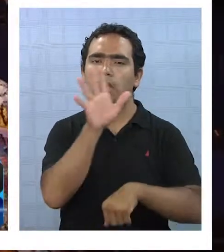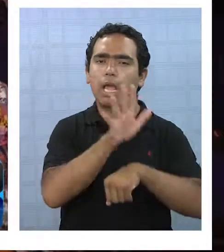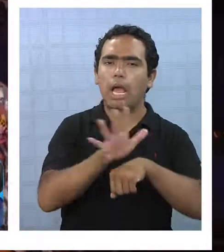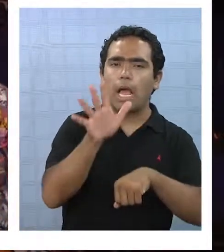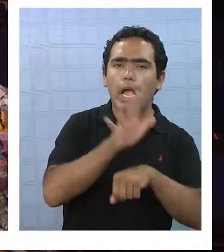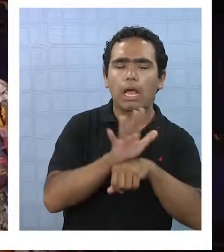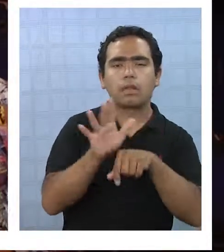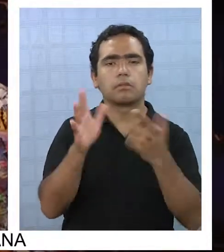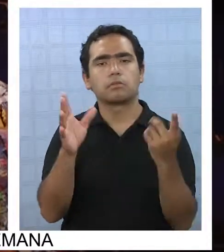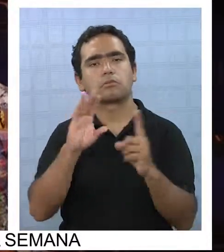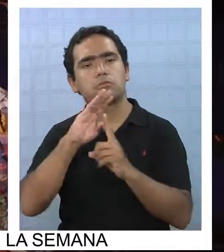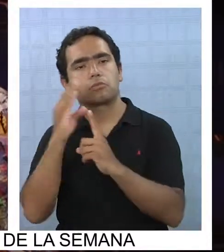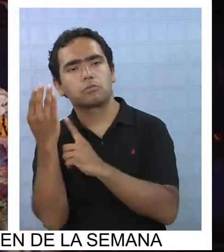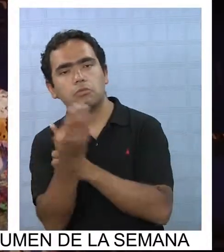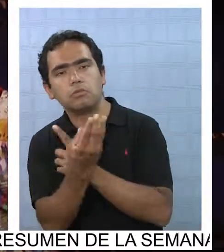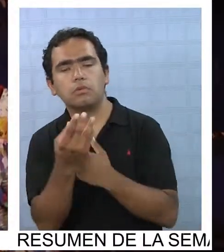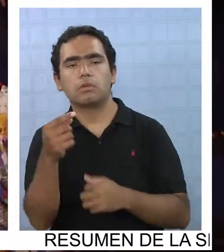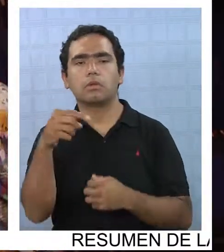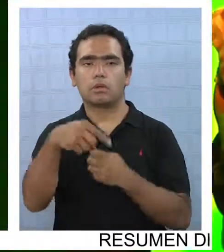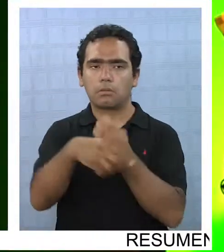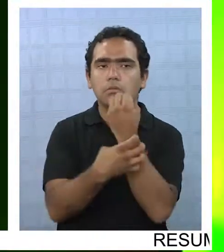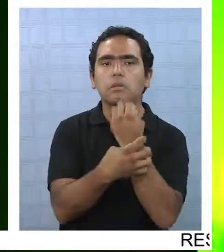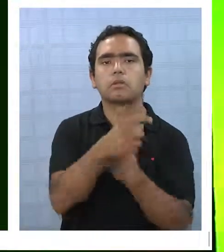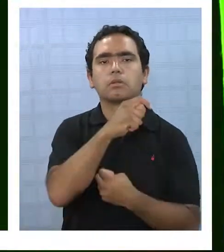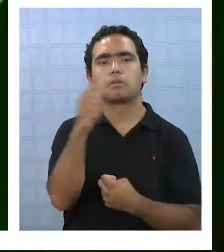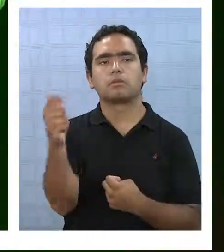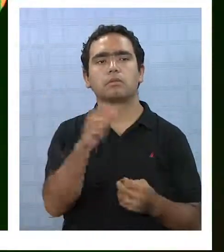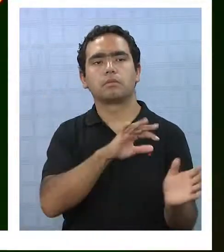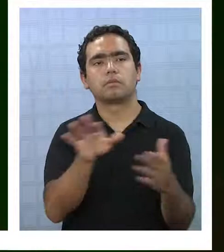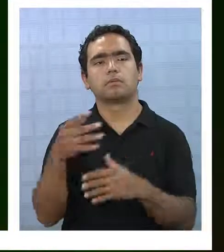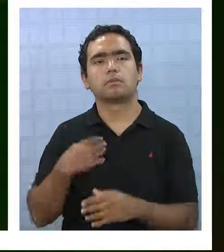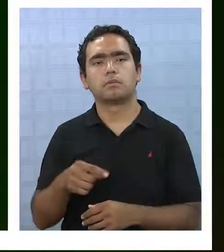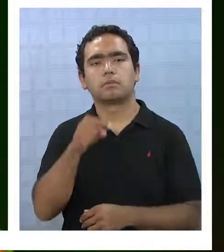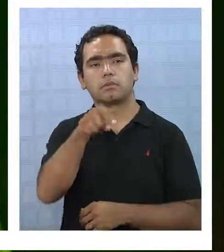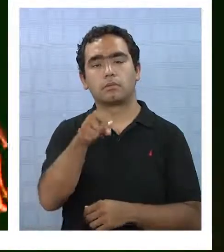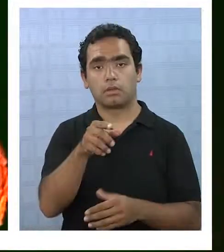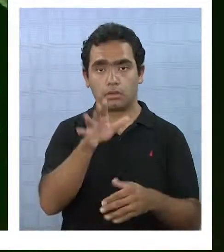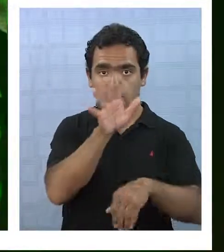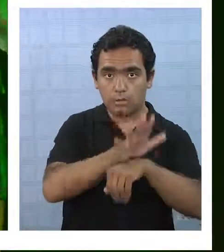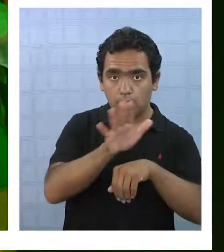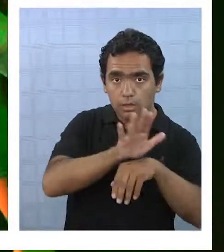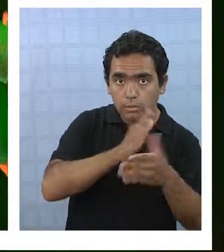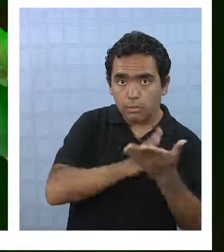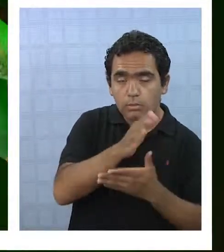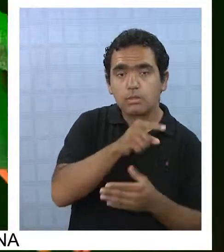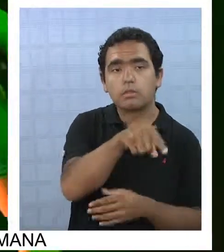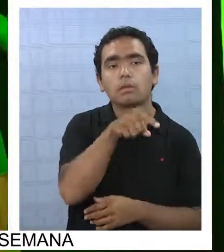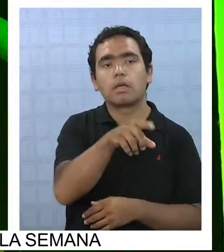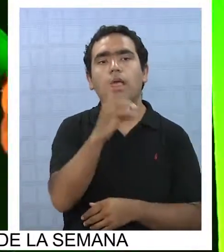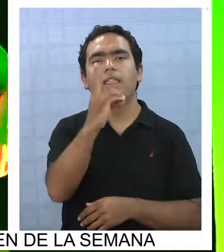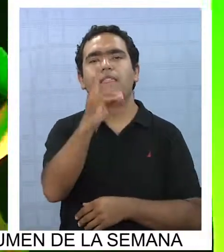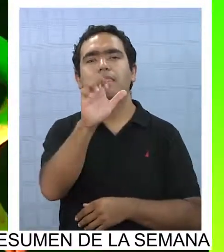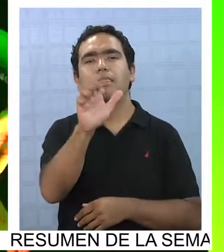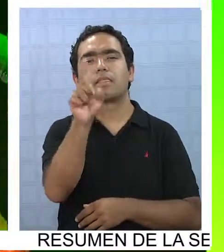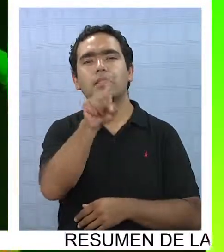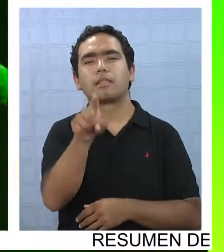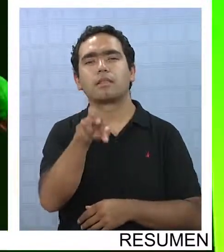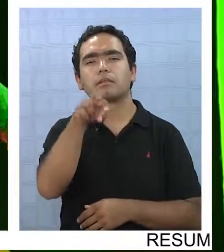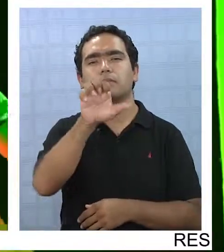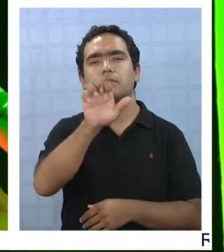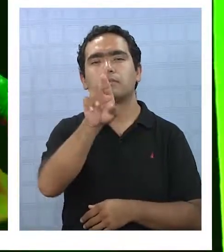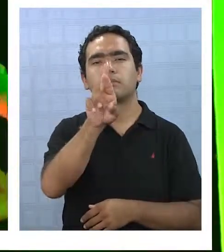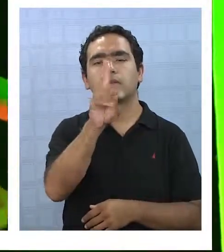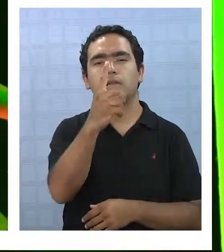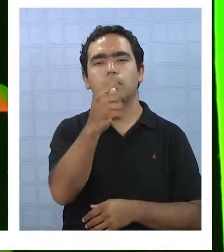cultura en la región donde estamos instalados, en este caso Tarapacá. La obra que dio inicio al festival fue El Despertar del Guerrero,